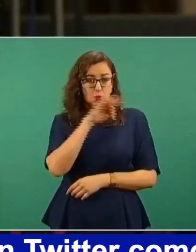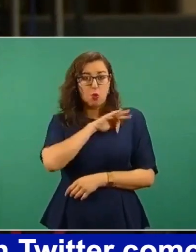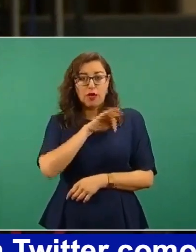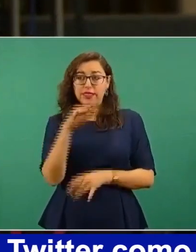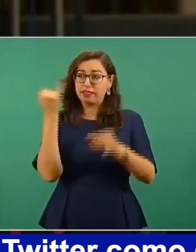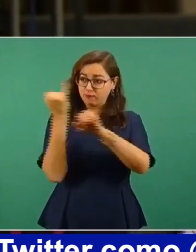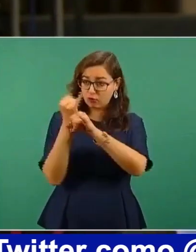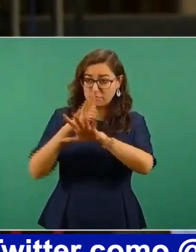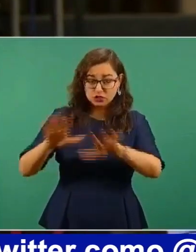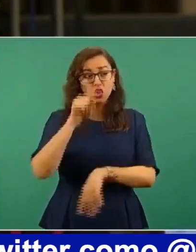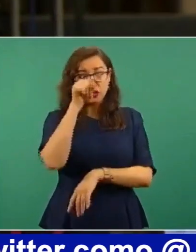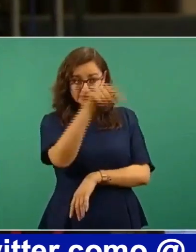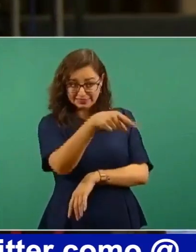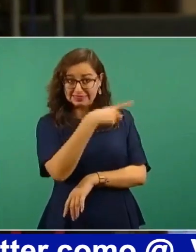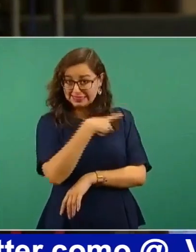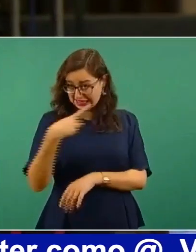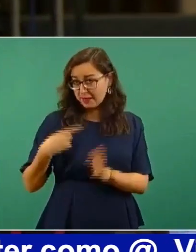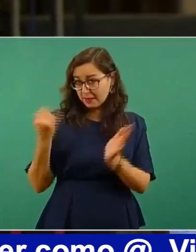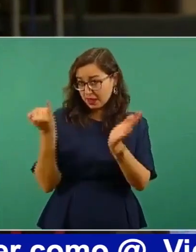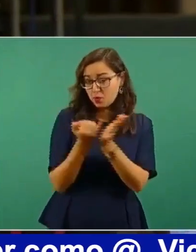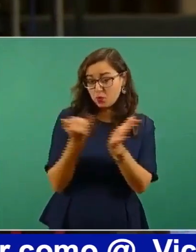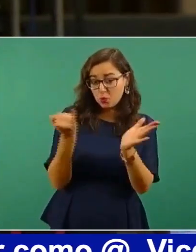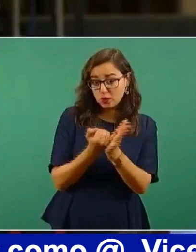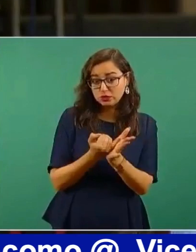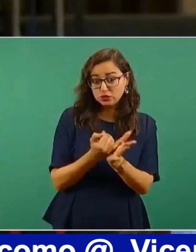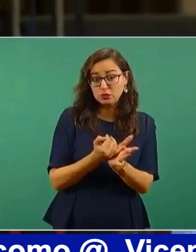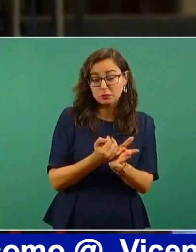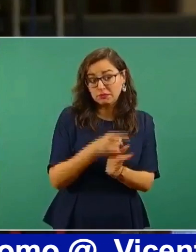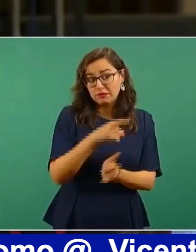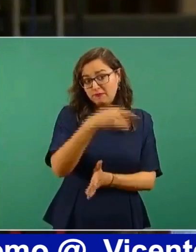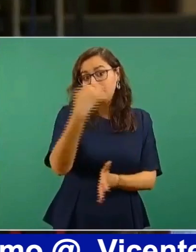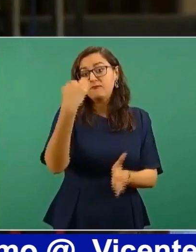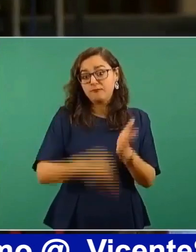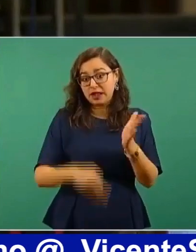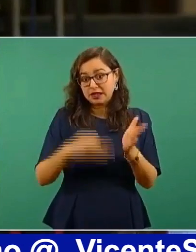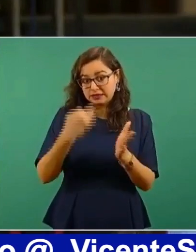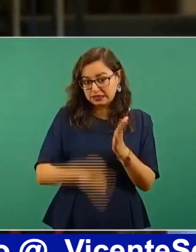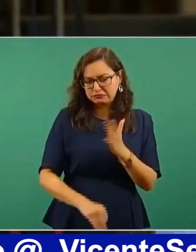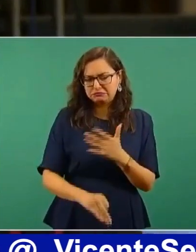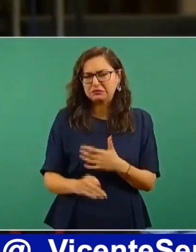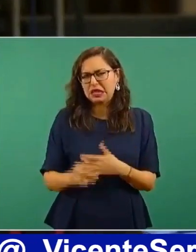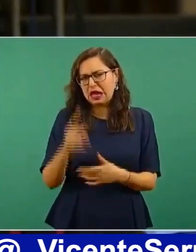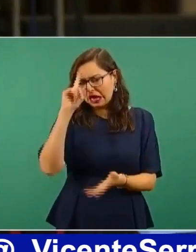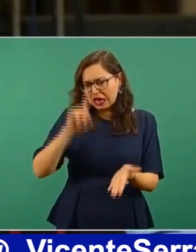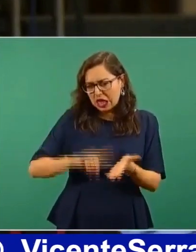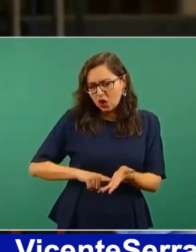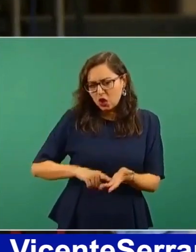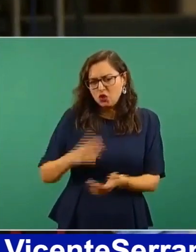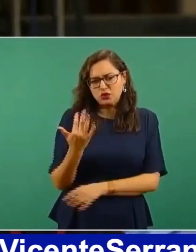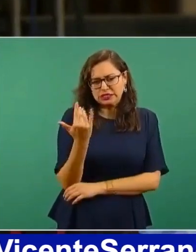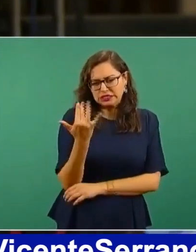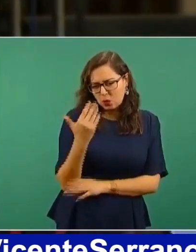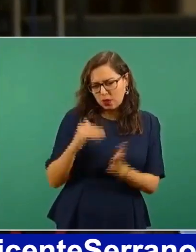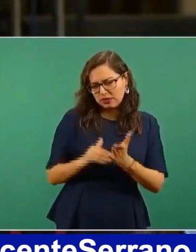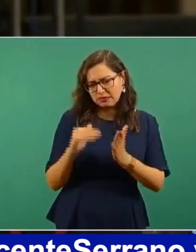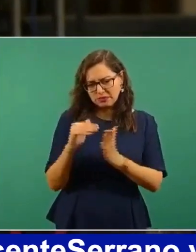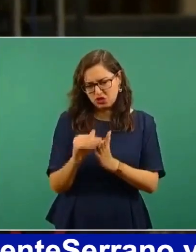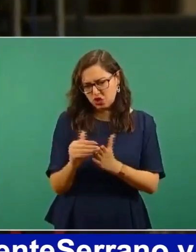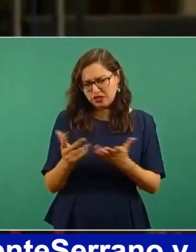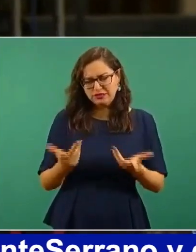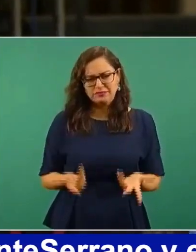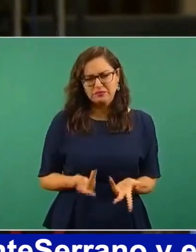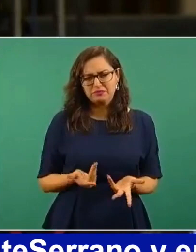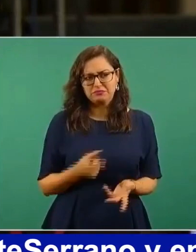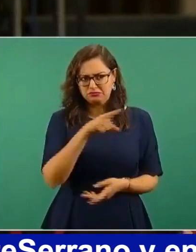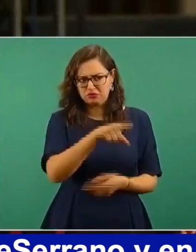habría ahí una falta de pago de impuestos, pero de 50 millones, me parece que es poco para este grupo, que es